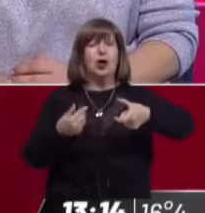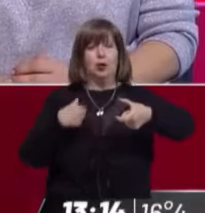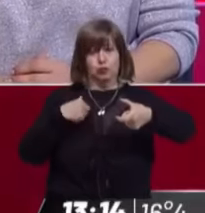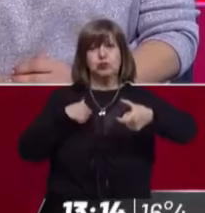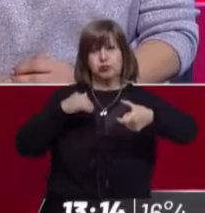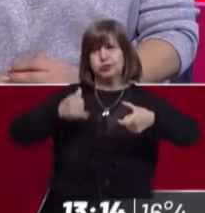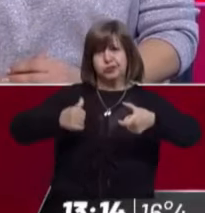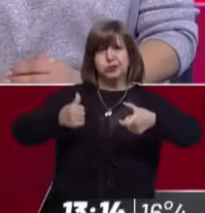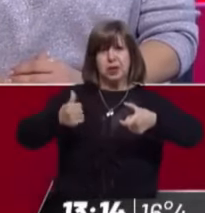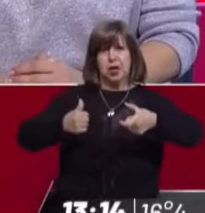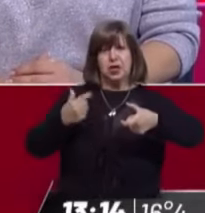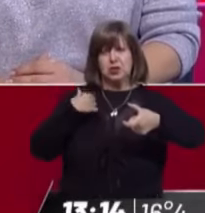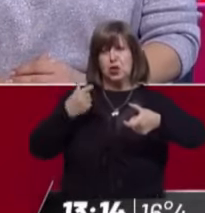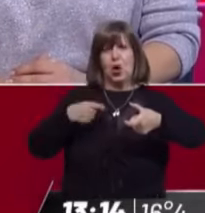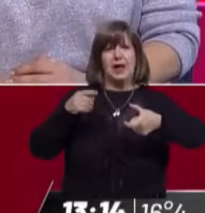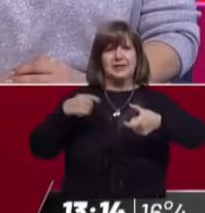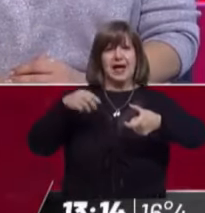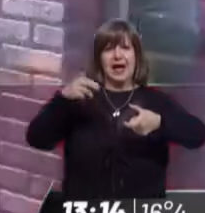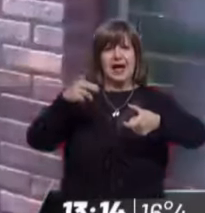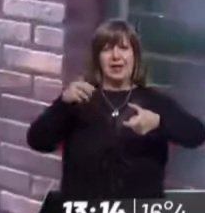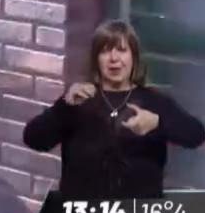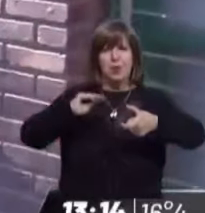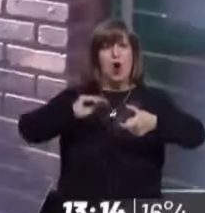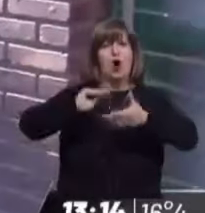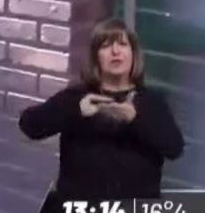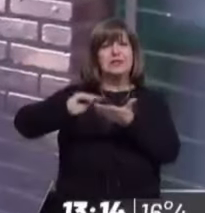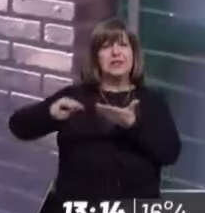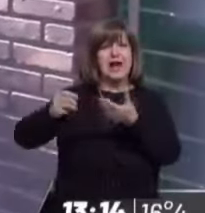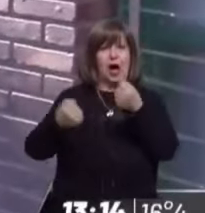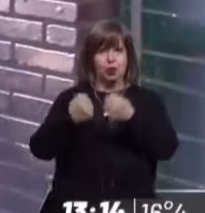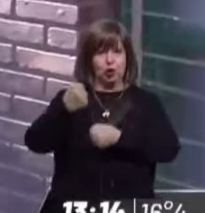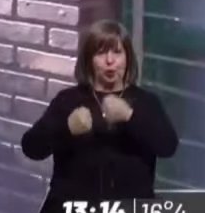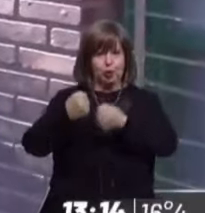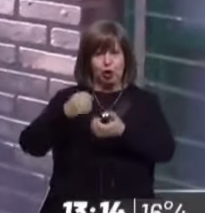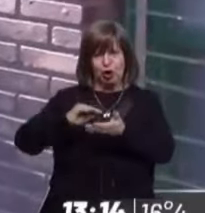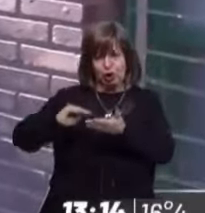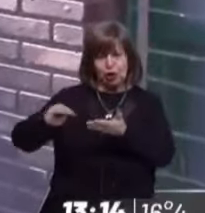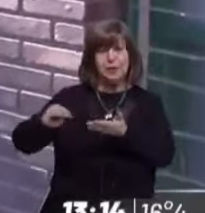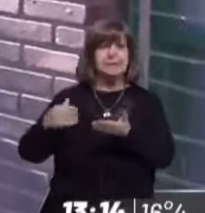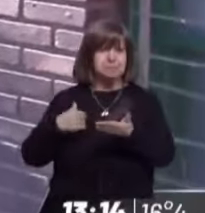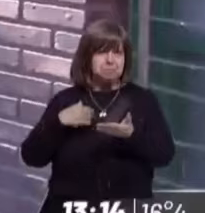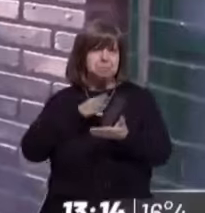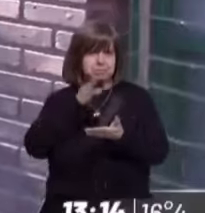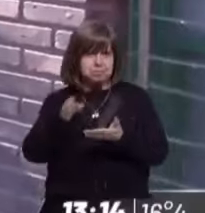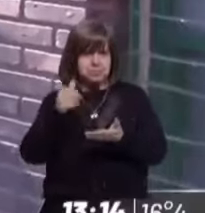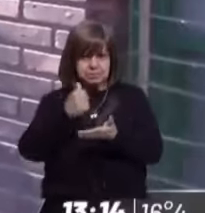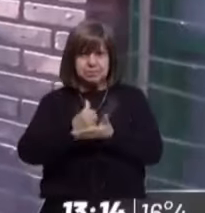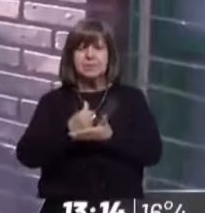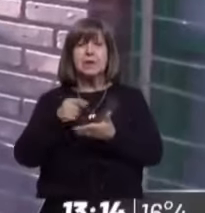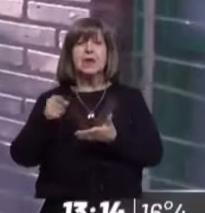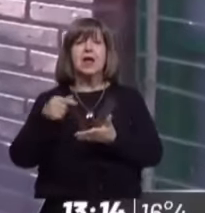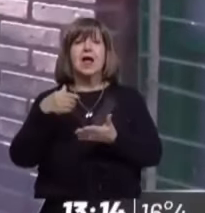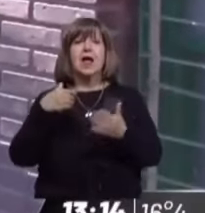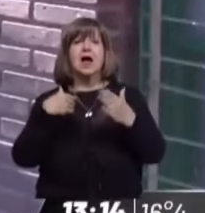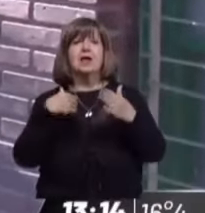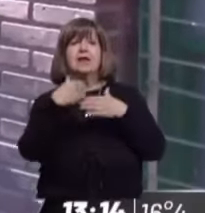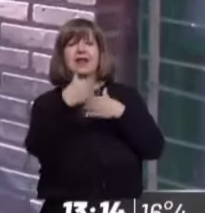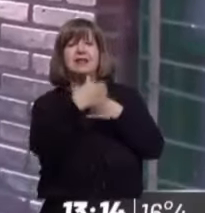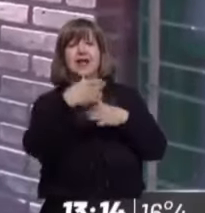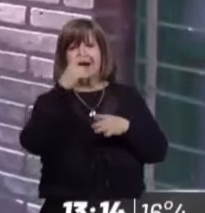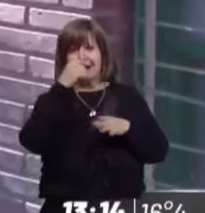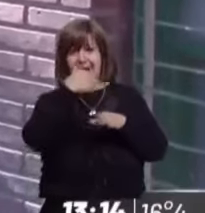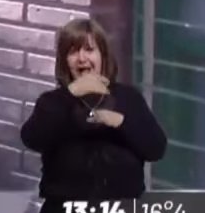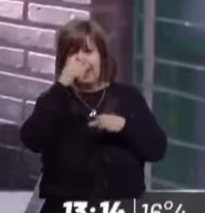Sí, estamos acá frente a un registro del automotor. Ustedes saben que hay muchos en la provincia de Mendoza. Estamos justamente ubicados frente al que está